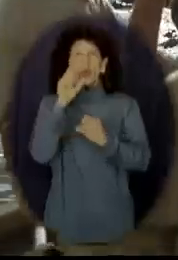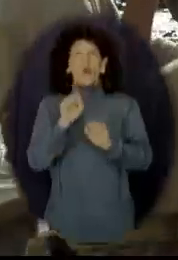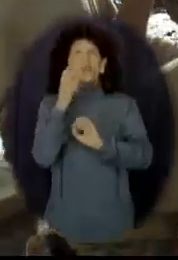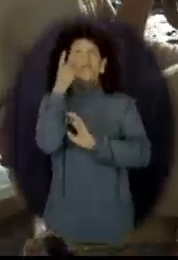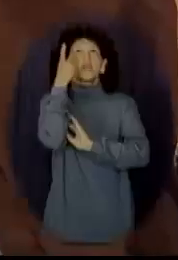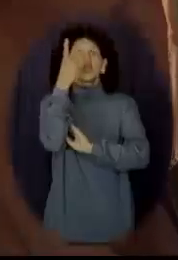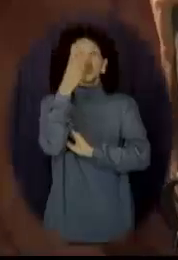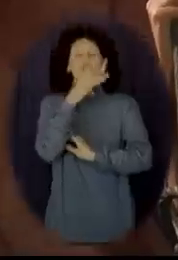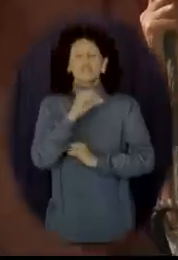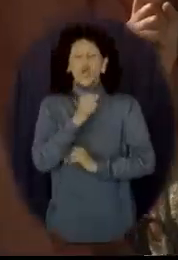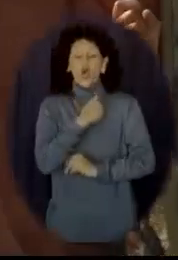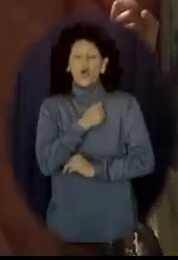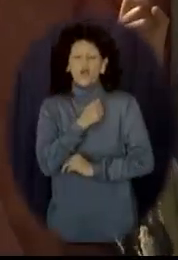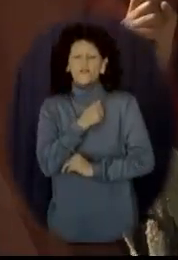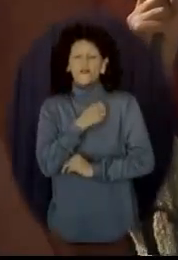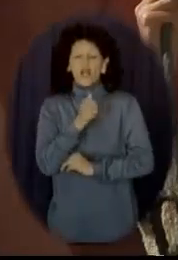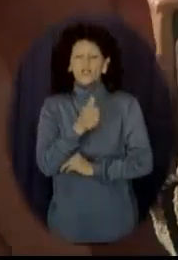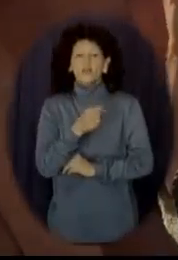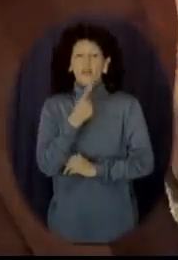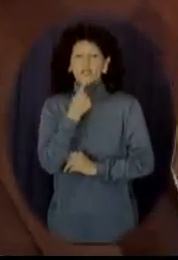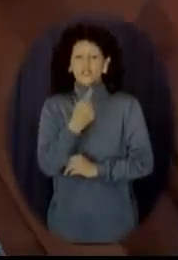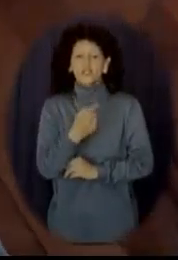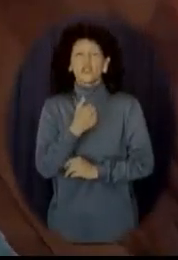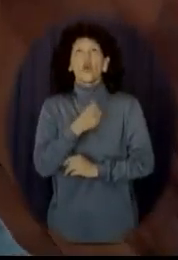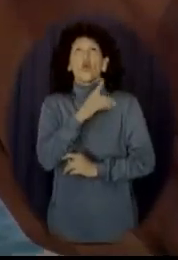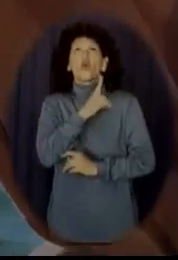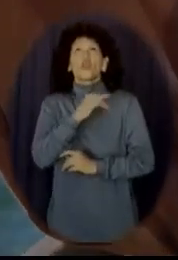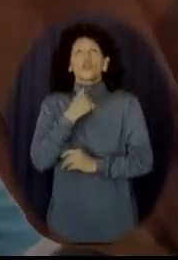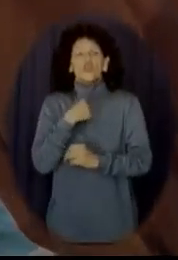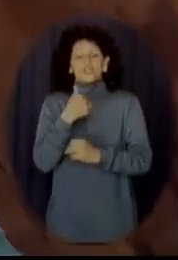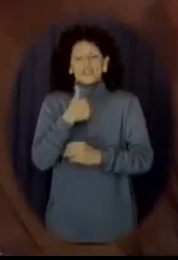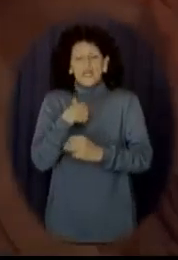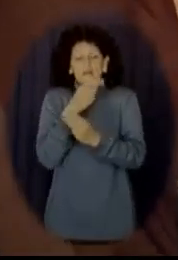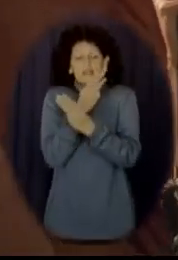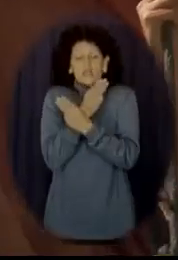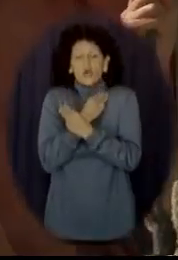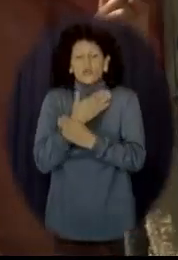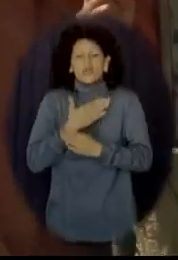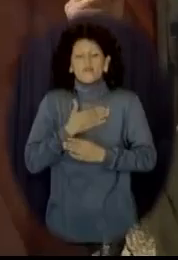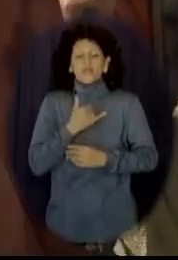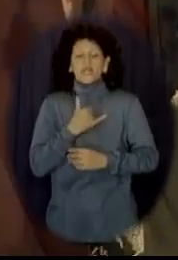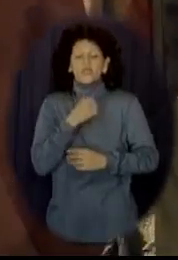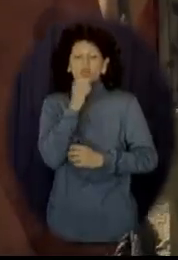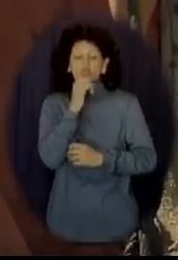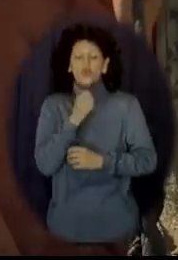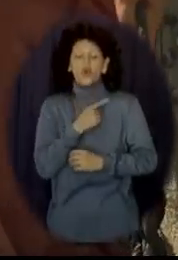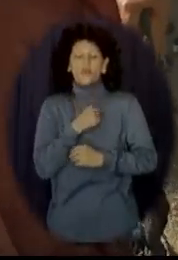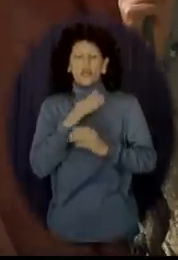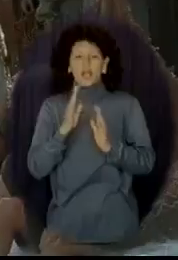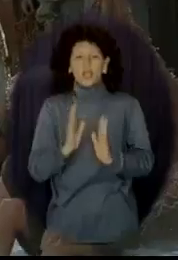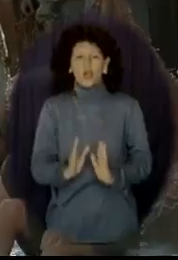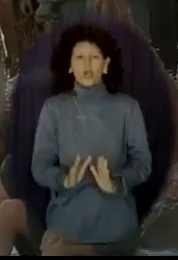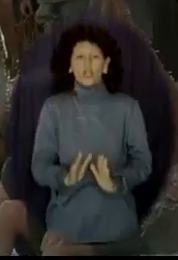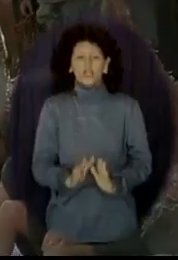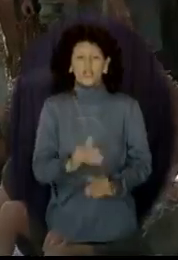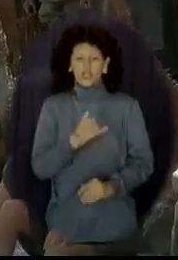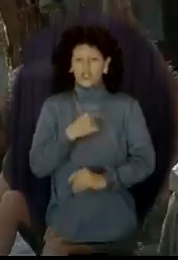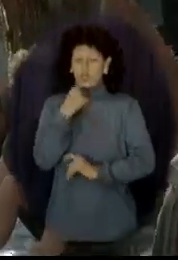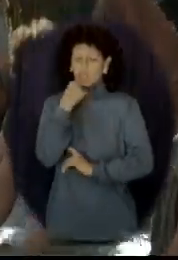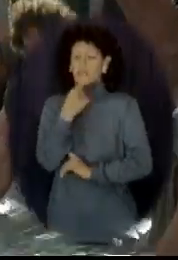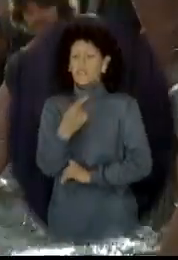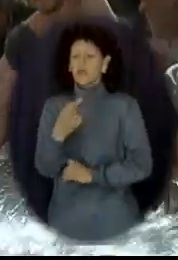los ojos y golpeándose el pecho decía, Dios, ten piedad de este pobre pecador. Les